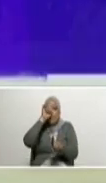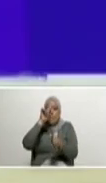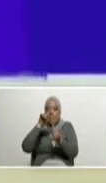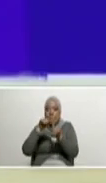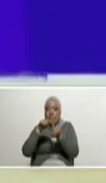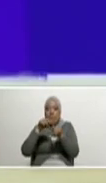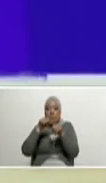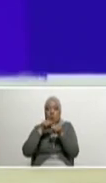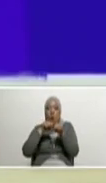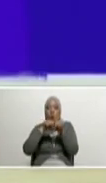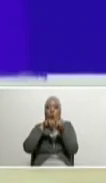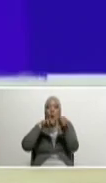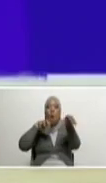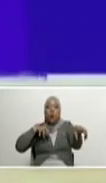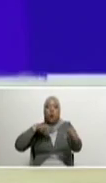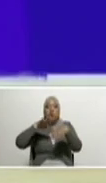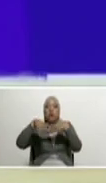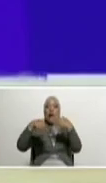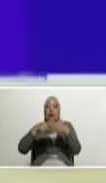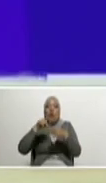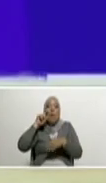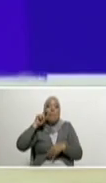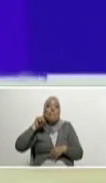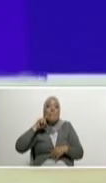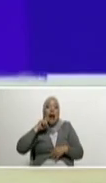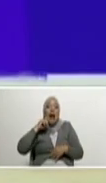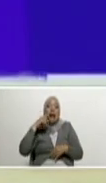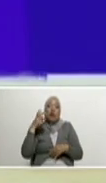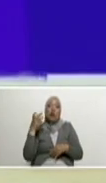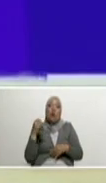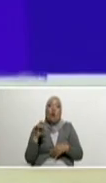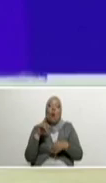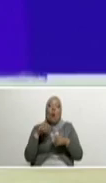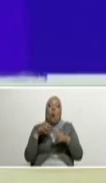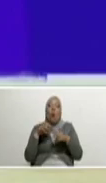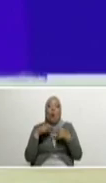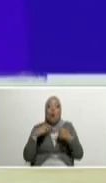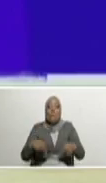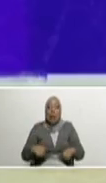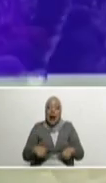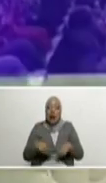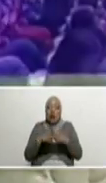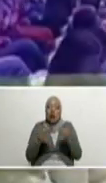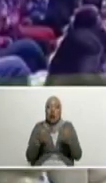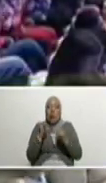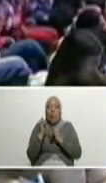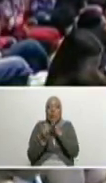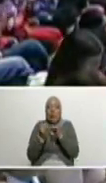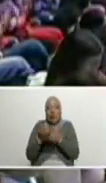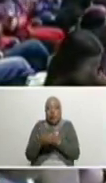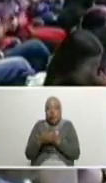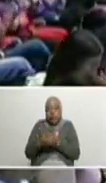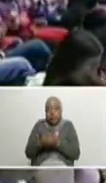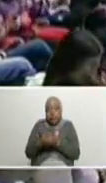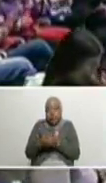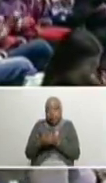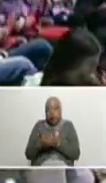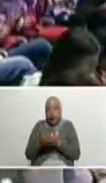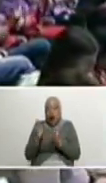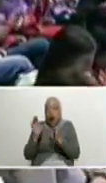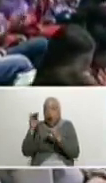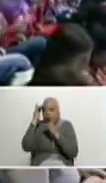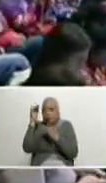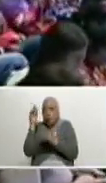de expansión de parto humanizado, de lactancia materna y toda la atención a las